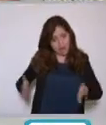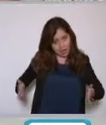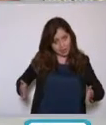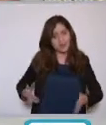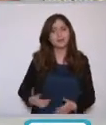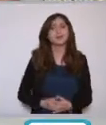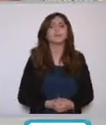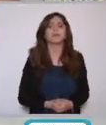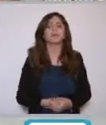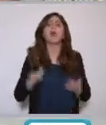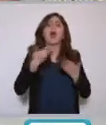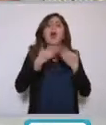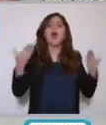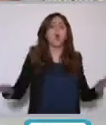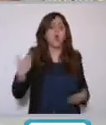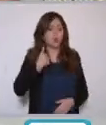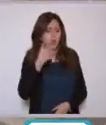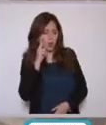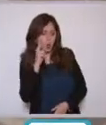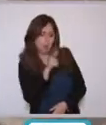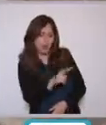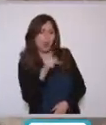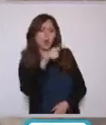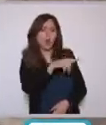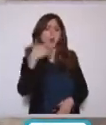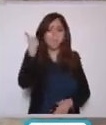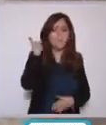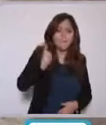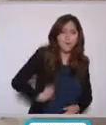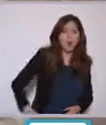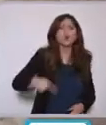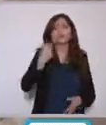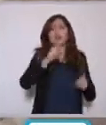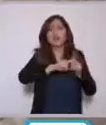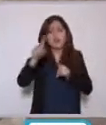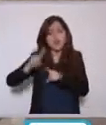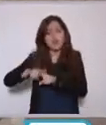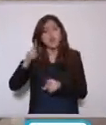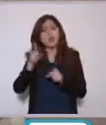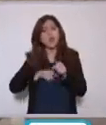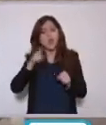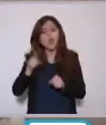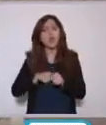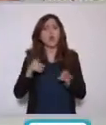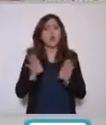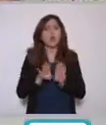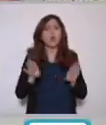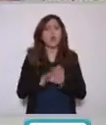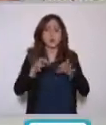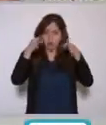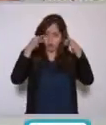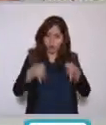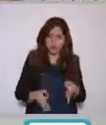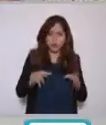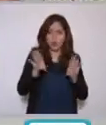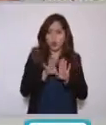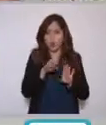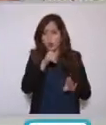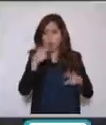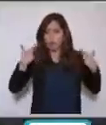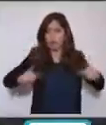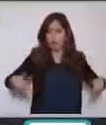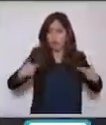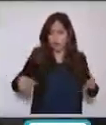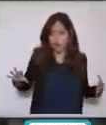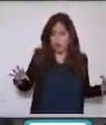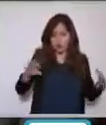ese tipo de bolsa y que la veo como muy colorida y pareciera como que es un toque más funky o más chic al vestuario